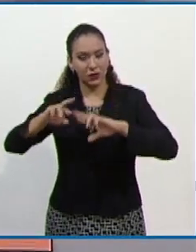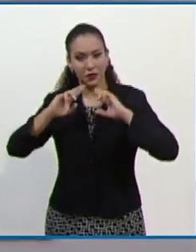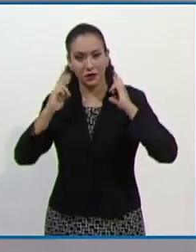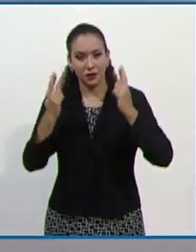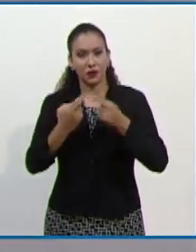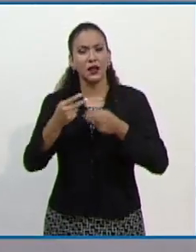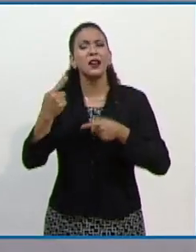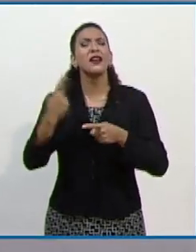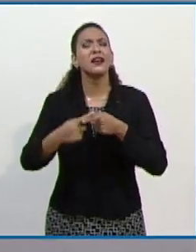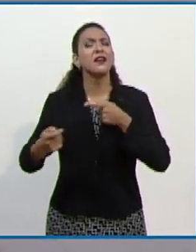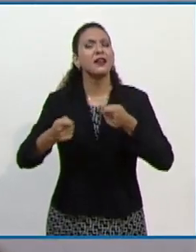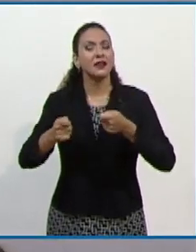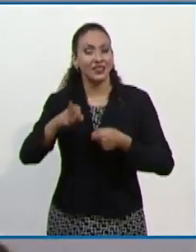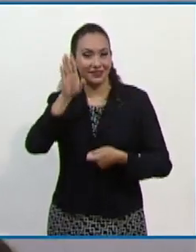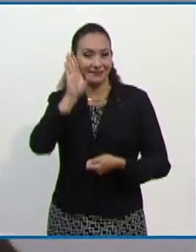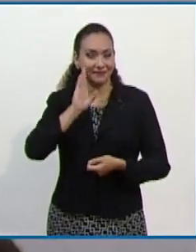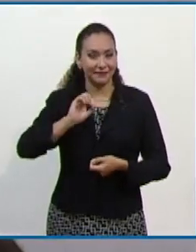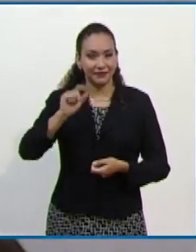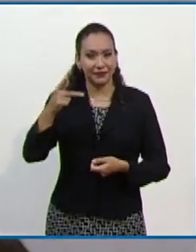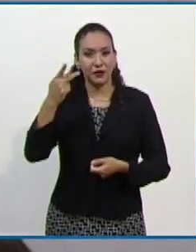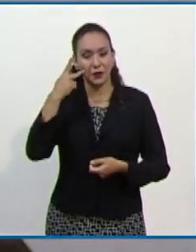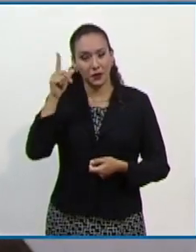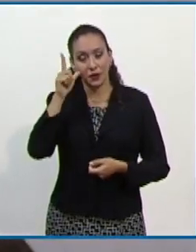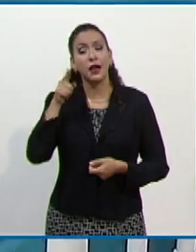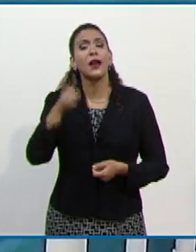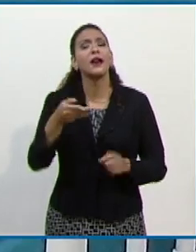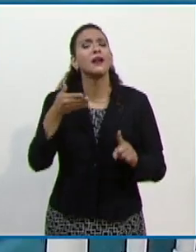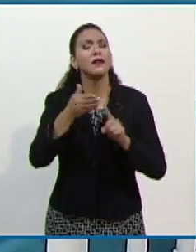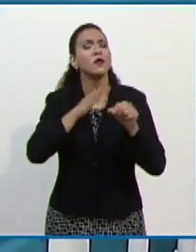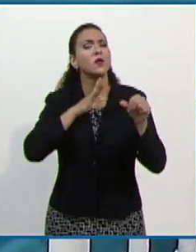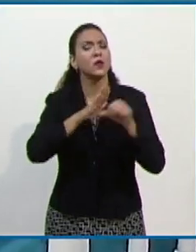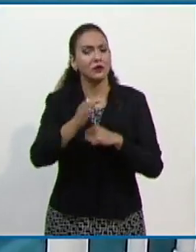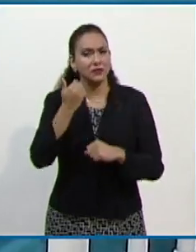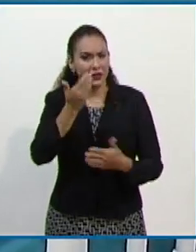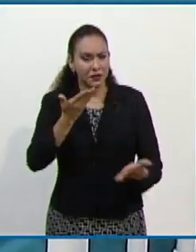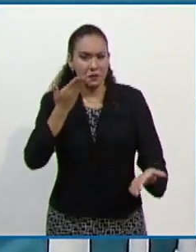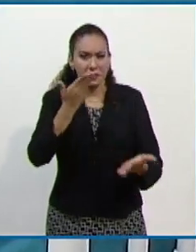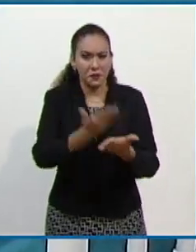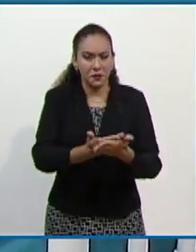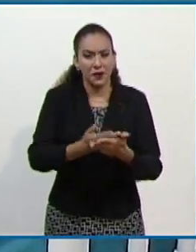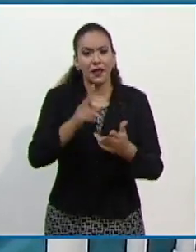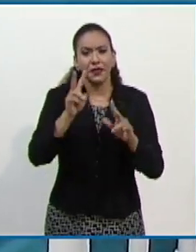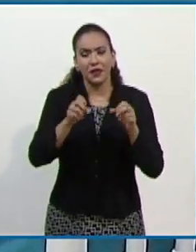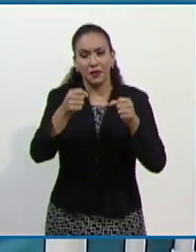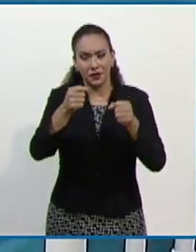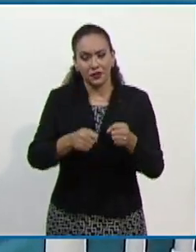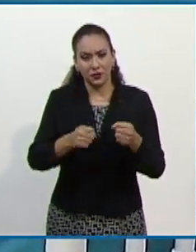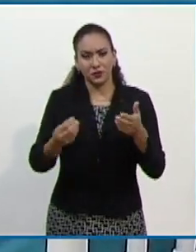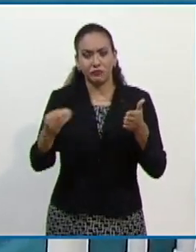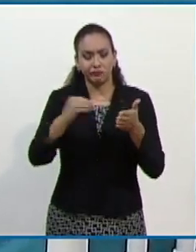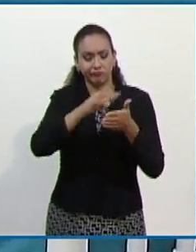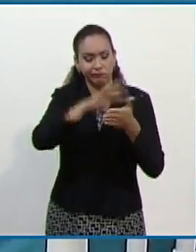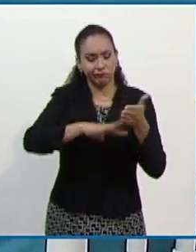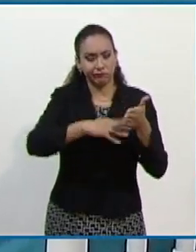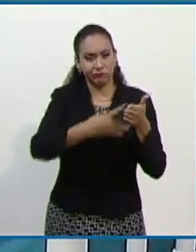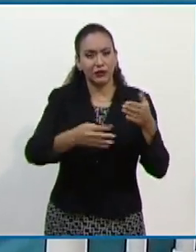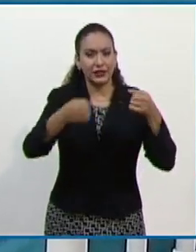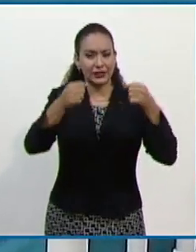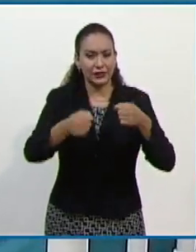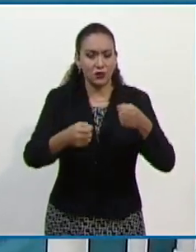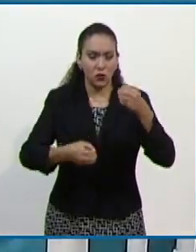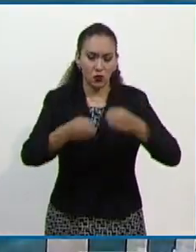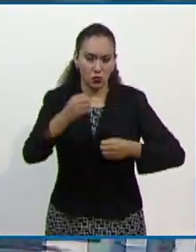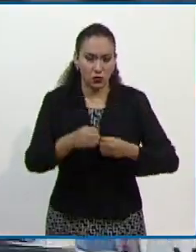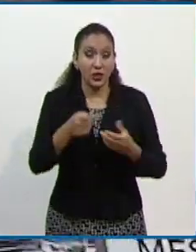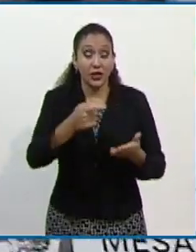ministra presidenta Norma Lucía Piña, con el que se pretende impulsar una iniciativa en materia de seguridad y justicia que atiende y subsane